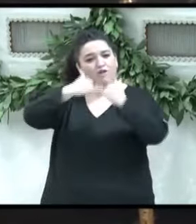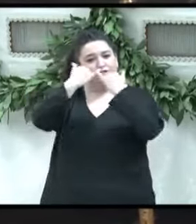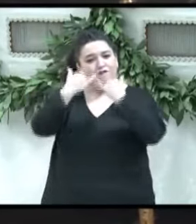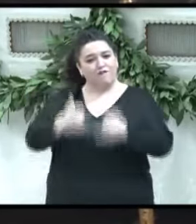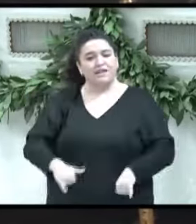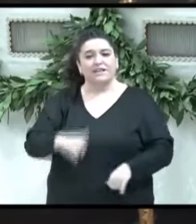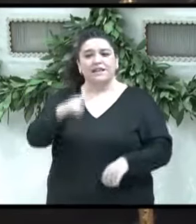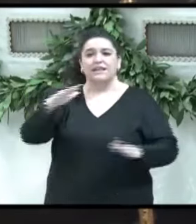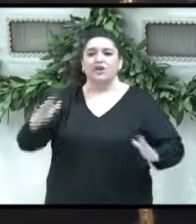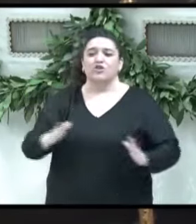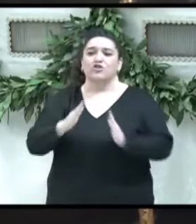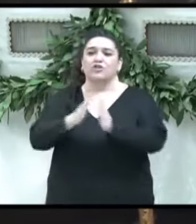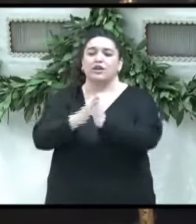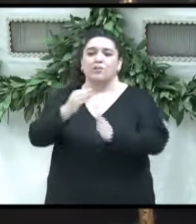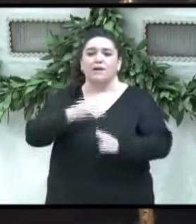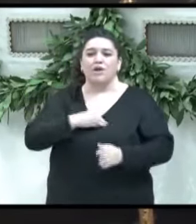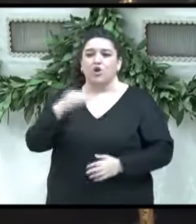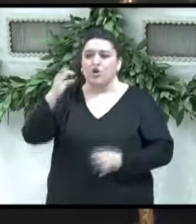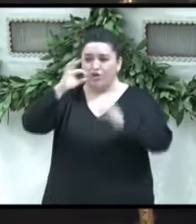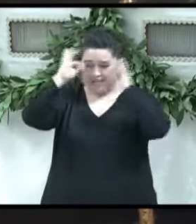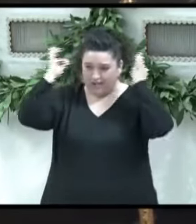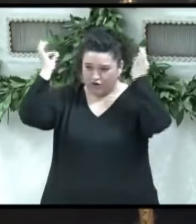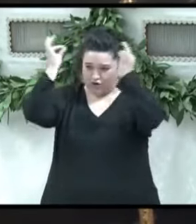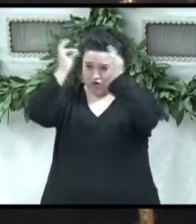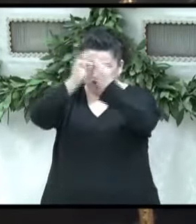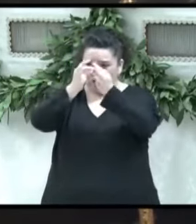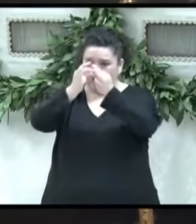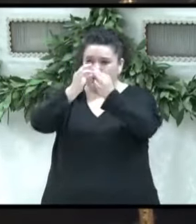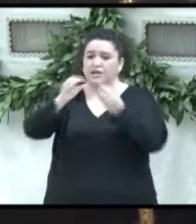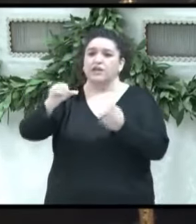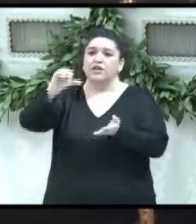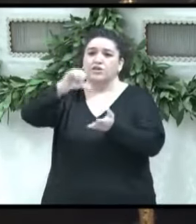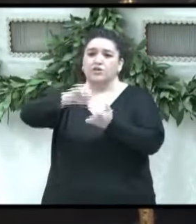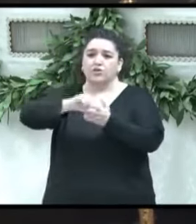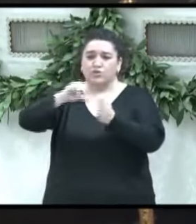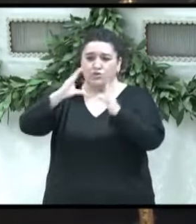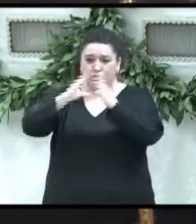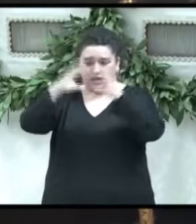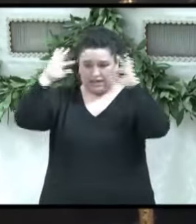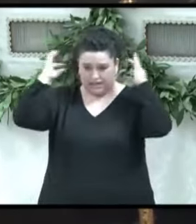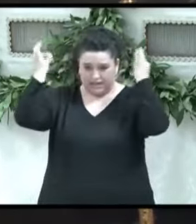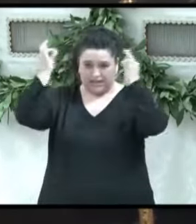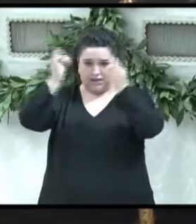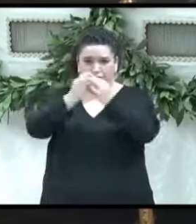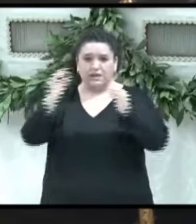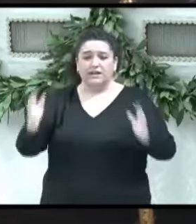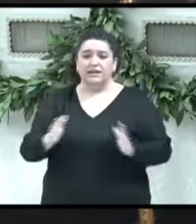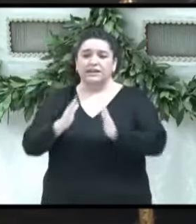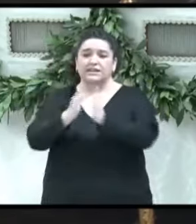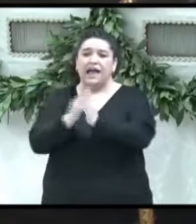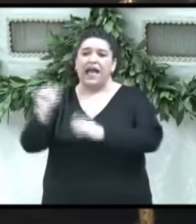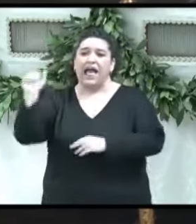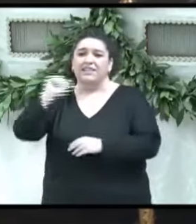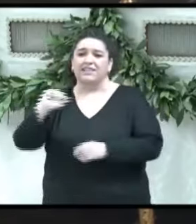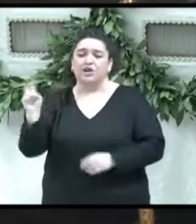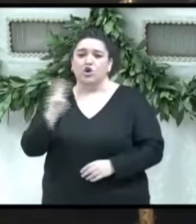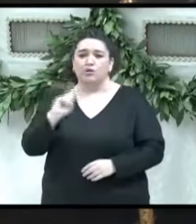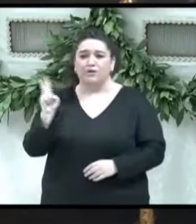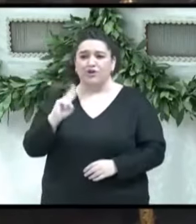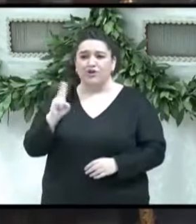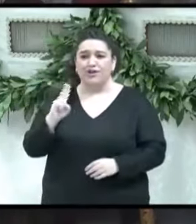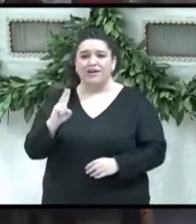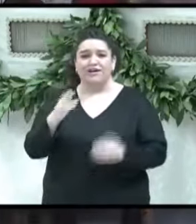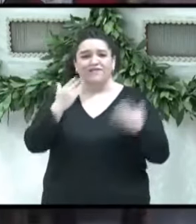Santos patronos de Córdoba ciudad y diócesis San acisclo y Santa Victoria Felicidades